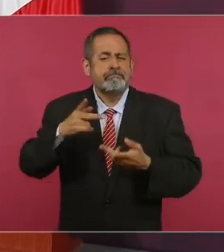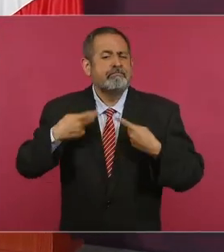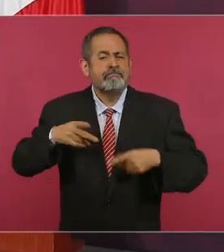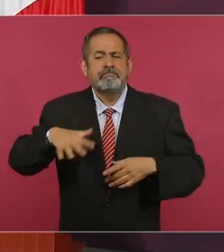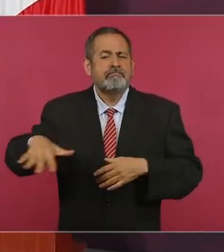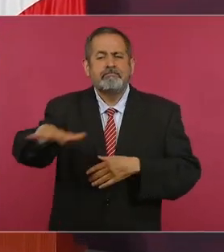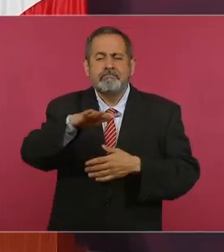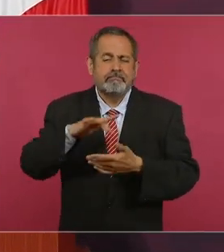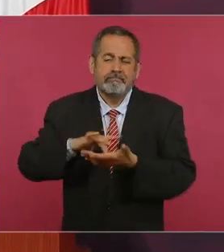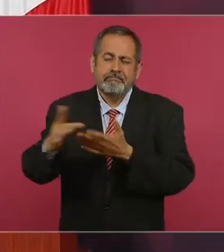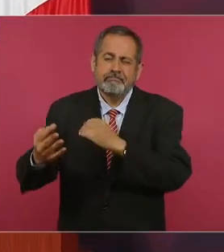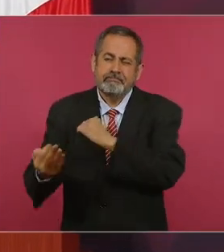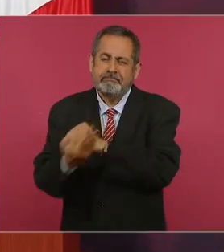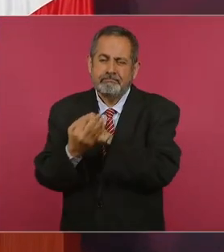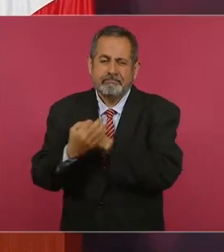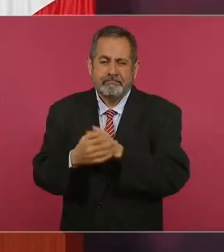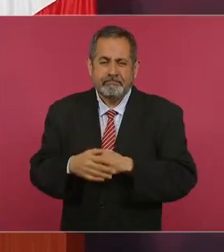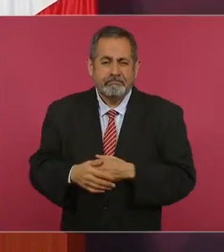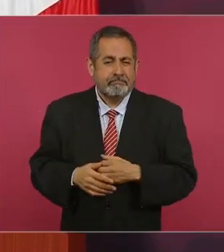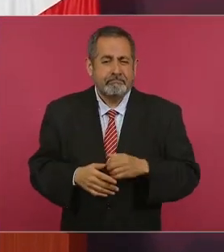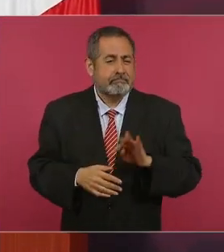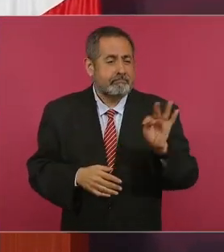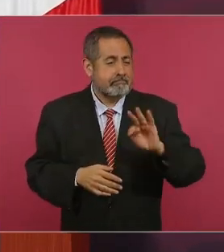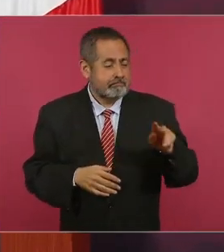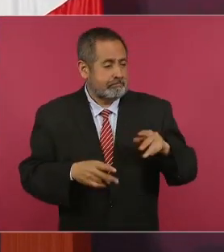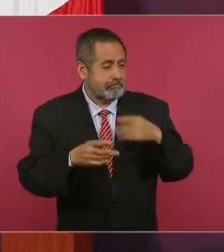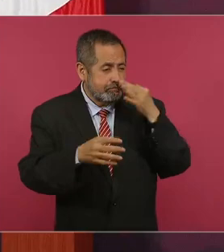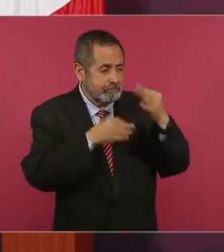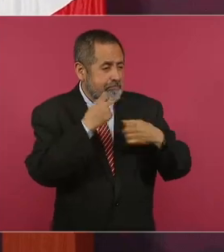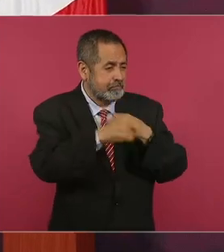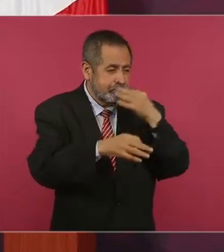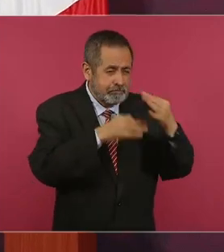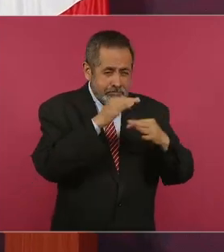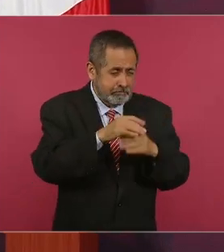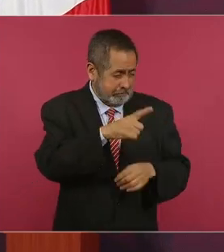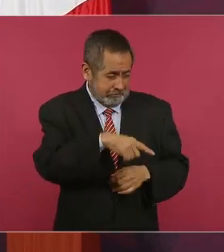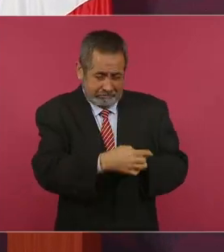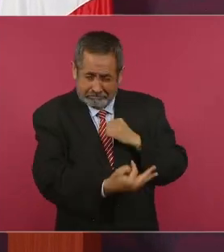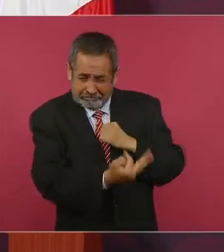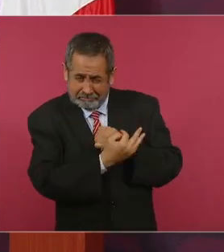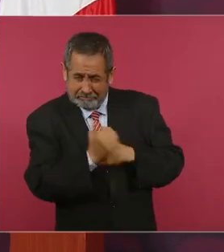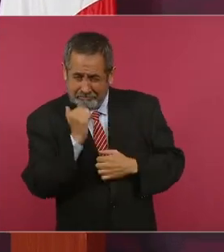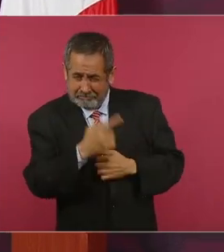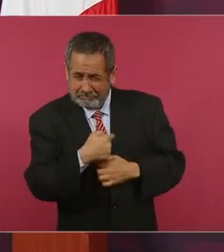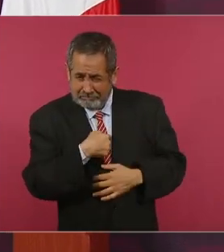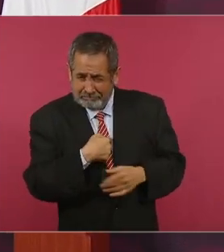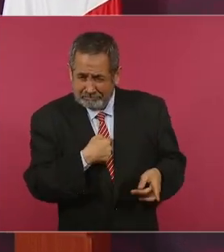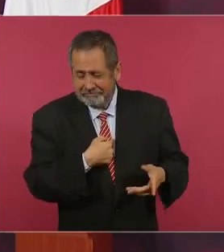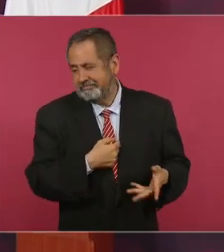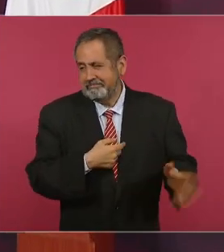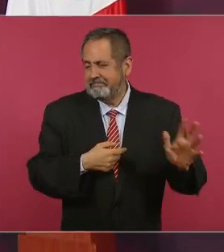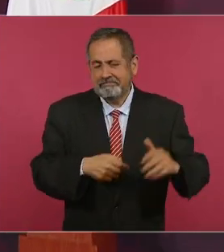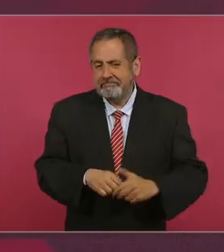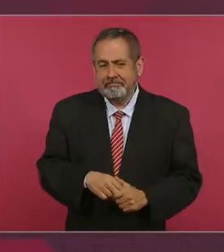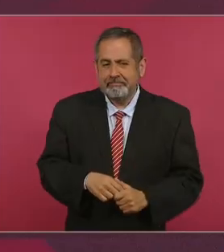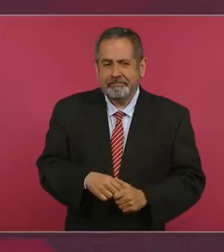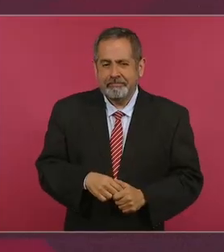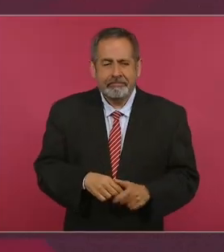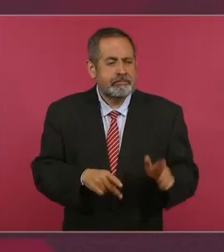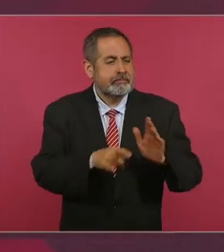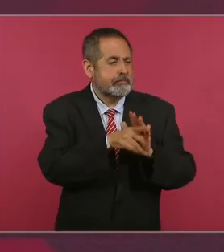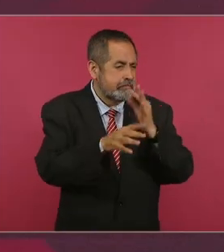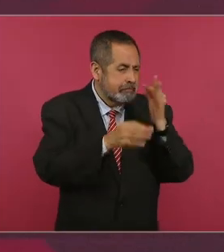que los de las televisoras, los de las radios, los periódicos,